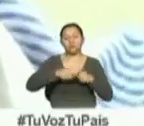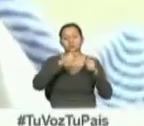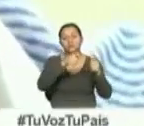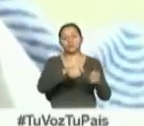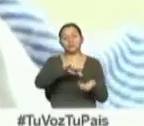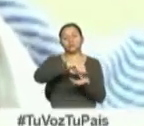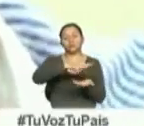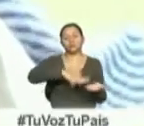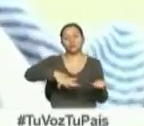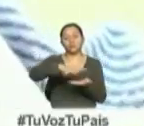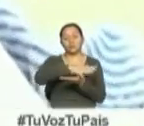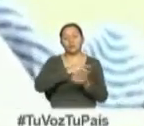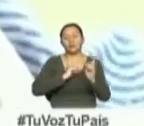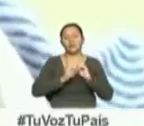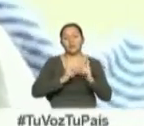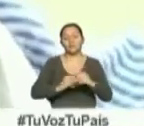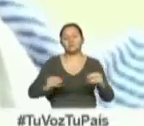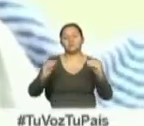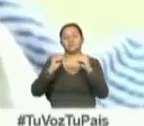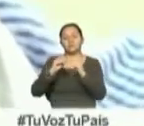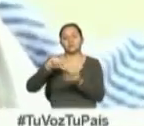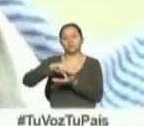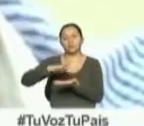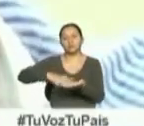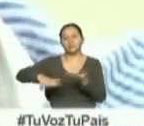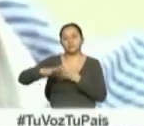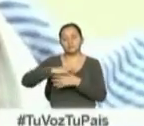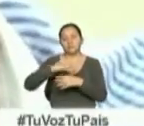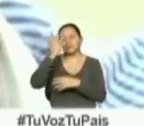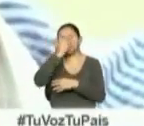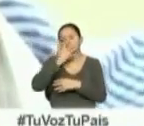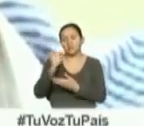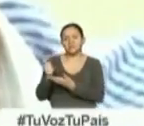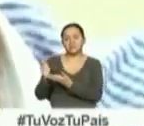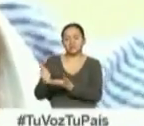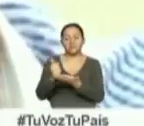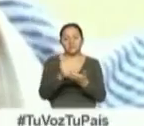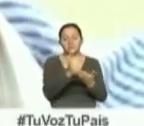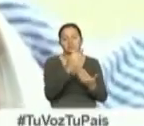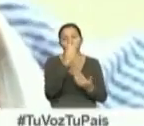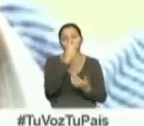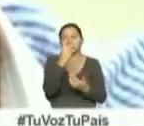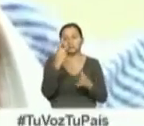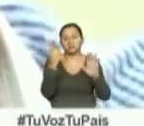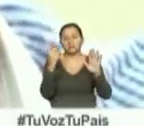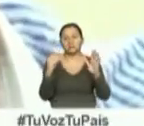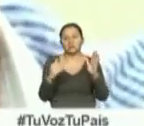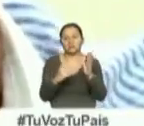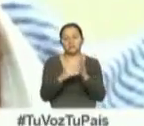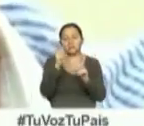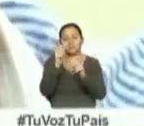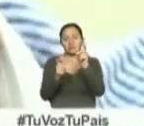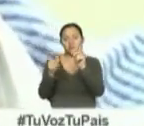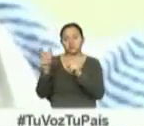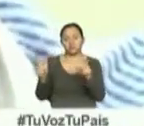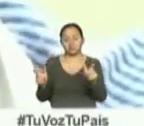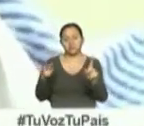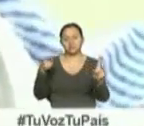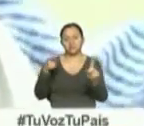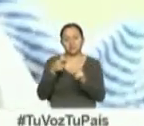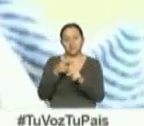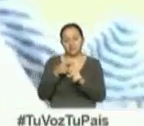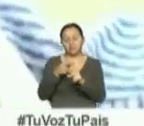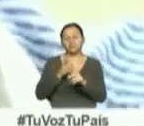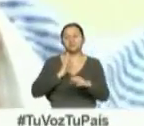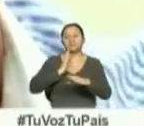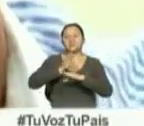la ciudad de Atacames y a la ciudad de Esmeraldas, beneficiando con esto a más de 260 mil habitantes de manera directa. Y